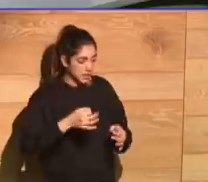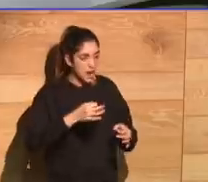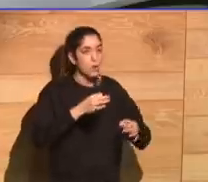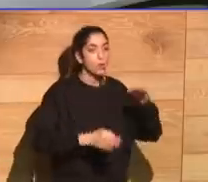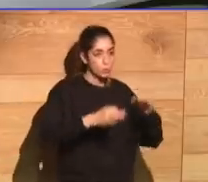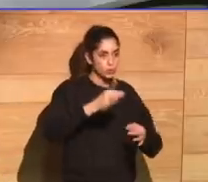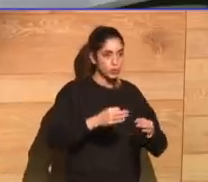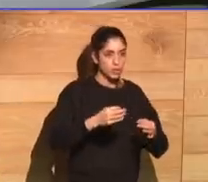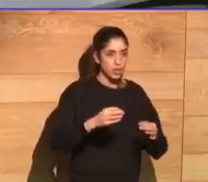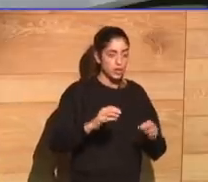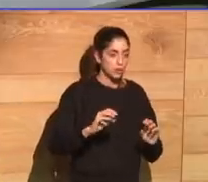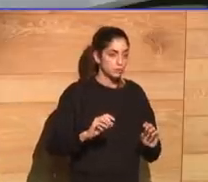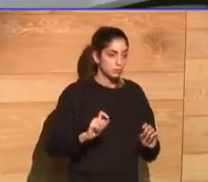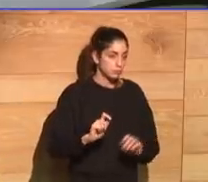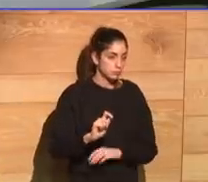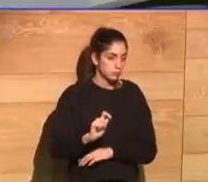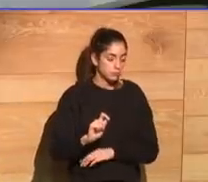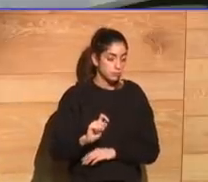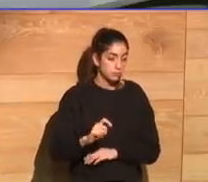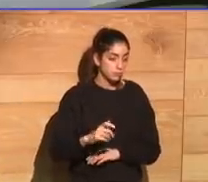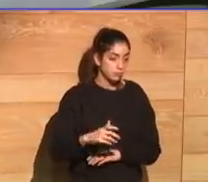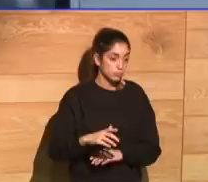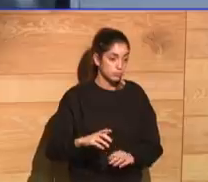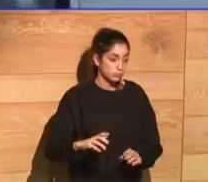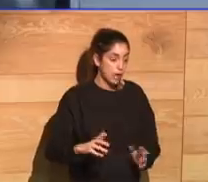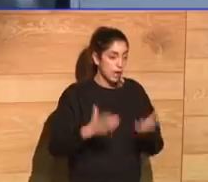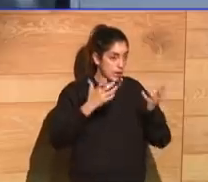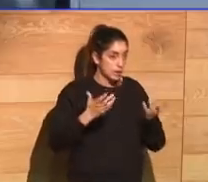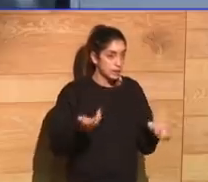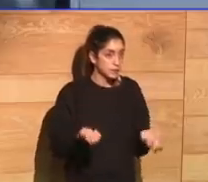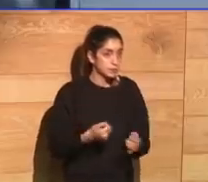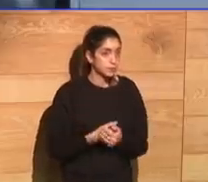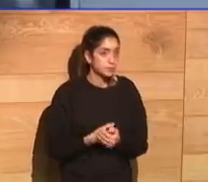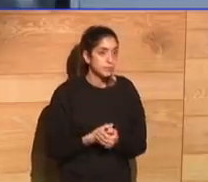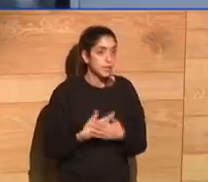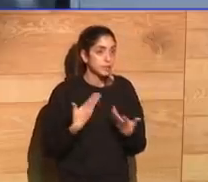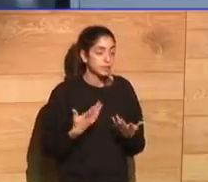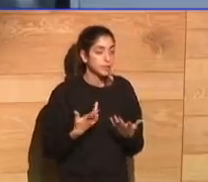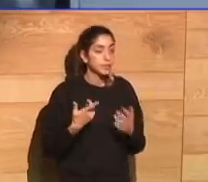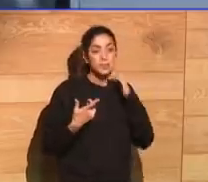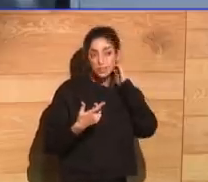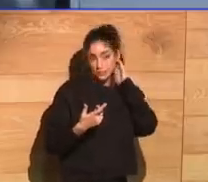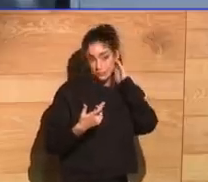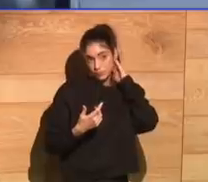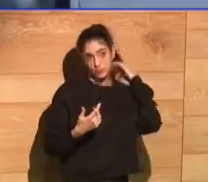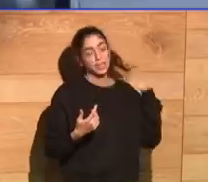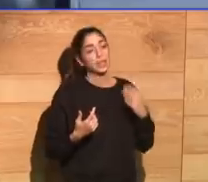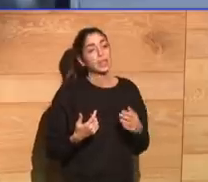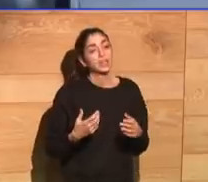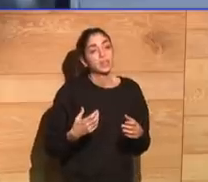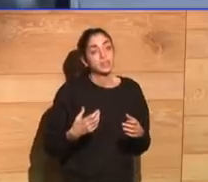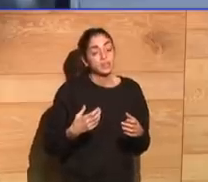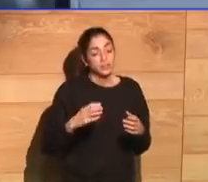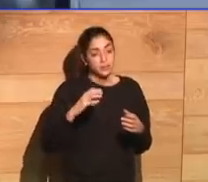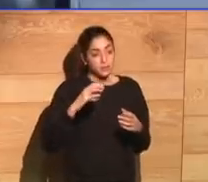acaban triunfando. Pero ¿qué hicieron? Lo que hicieron fue usar todos los temas. Porque, ya. Claro, está trufada de temas. La célula de Krypton, que